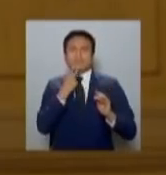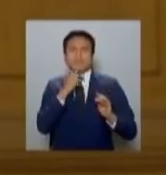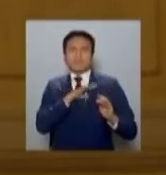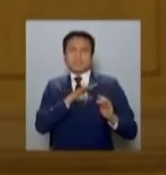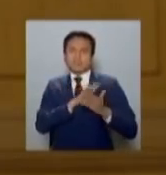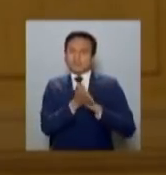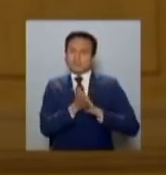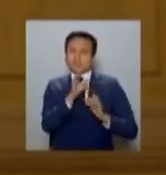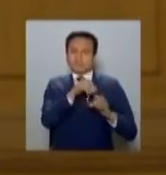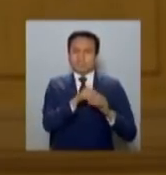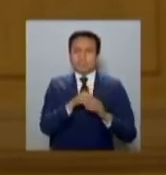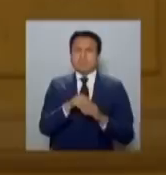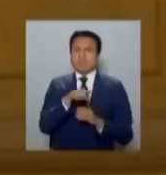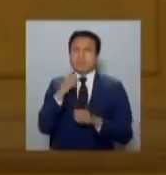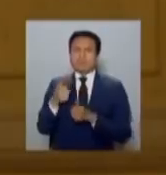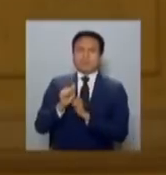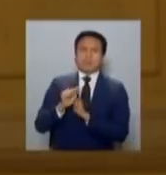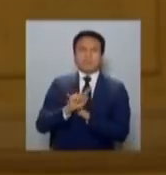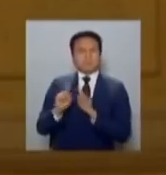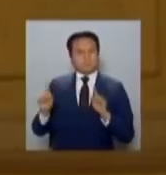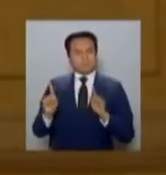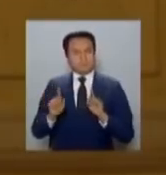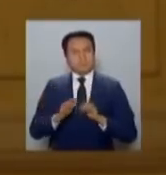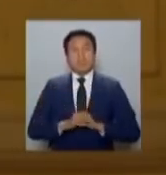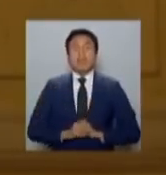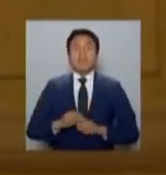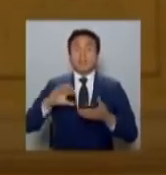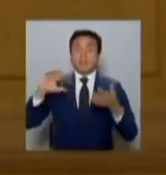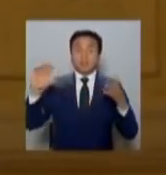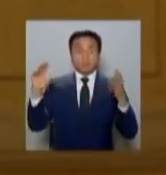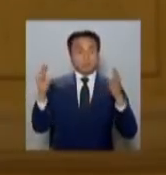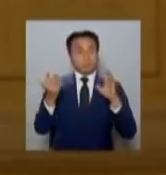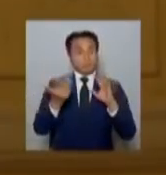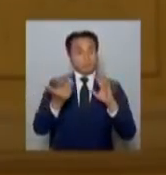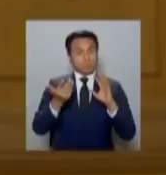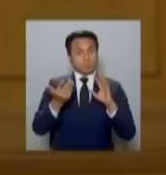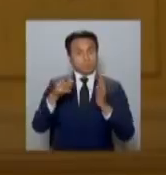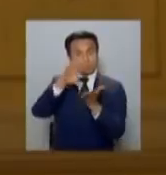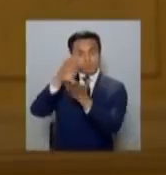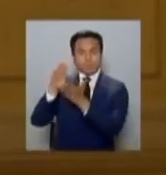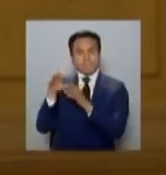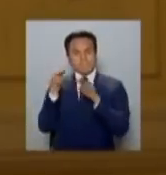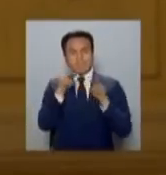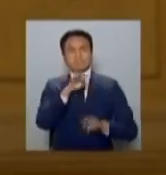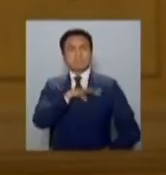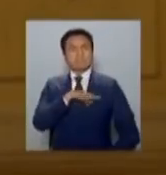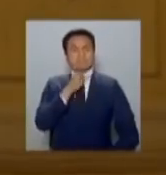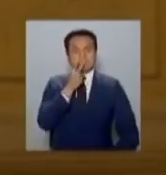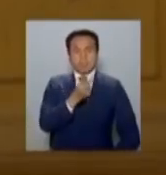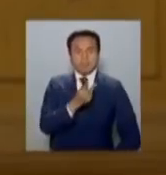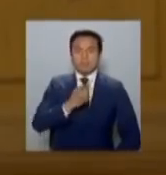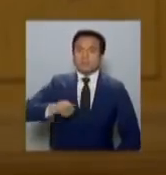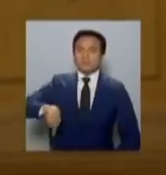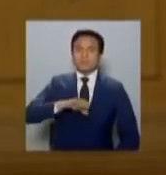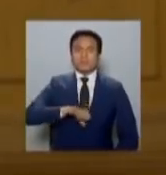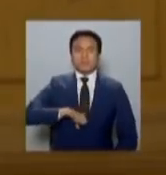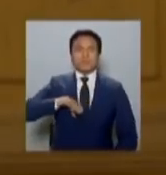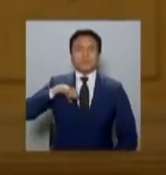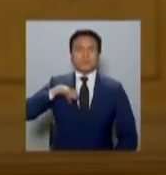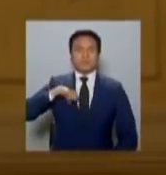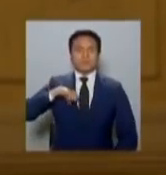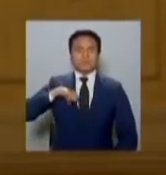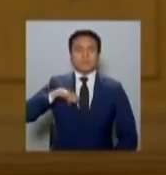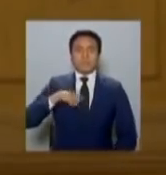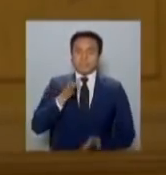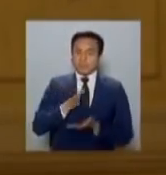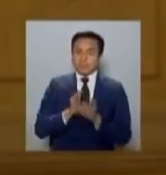colectividad Convergencia Social. Su partido entró al comité político de la mano de Antonia Orellana, ministra del Ministerio de Mujer y